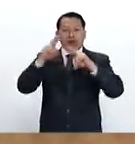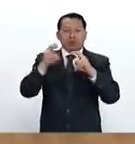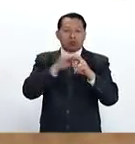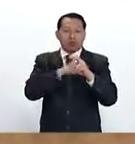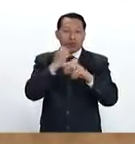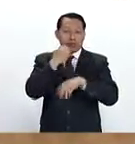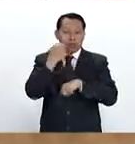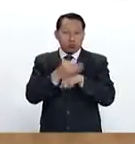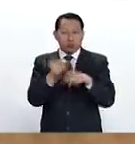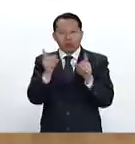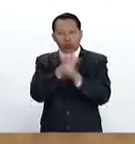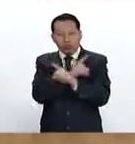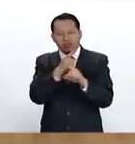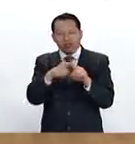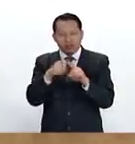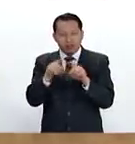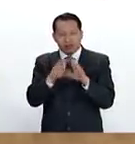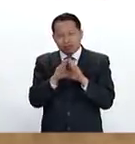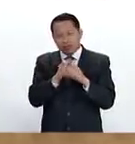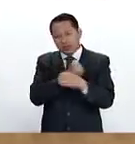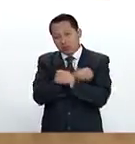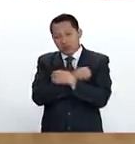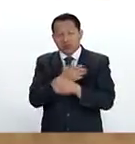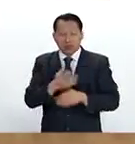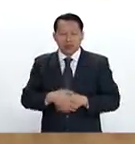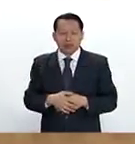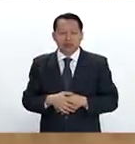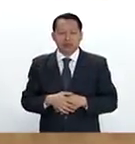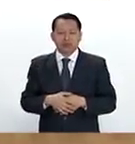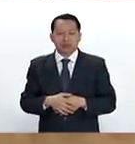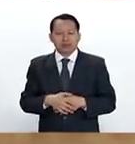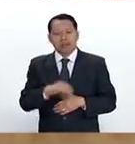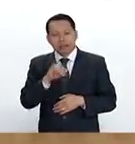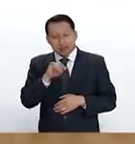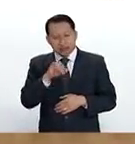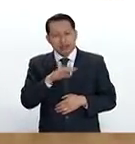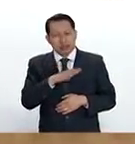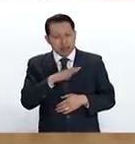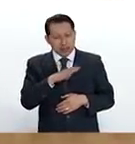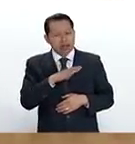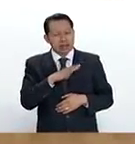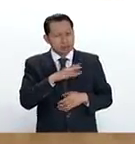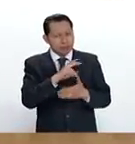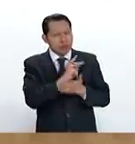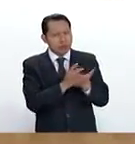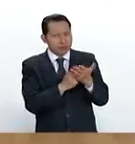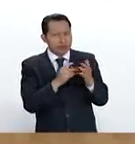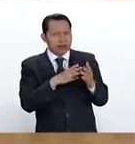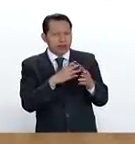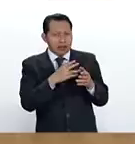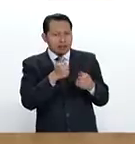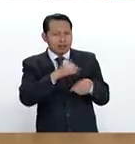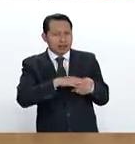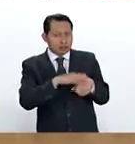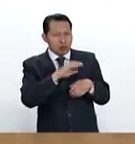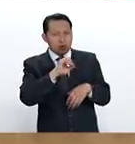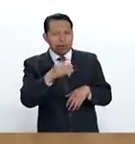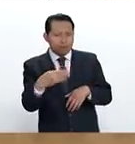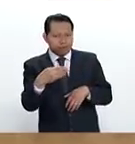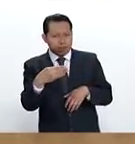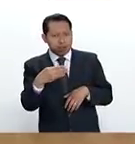creo que es muy interesante analizar, que fue la educación. Claro, y hay programas, durante la administración Obama